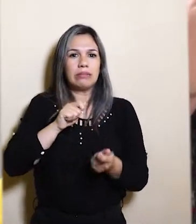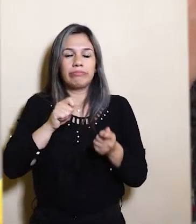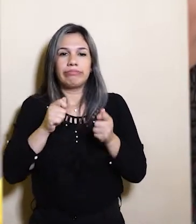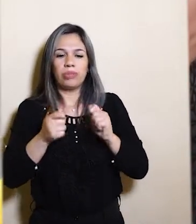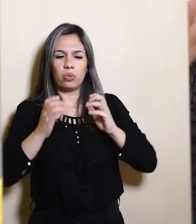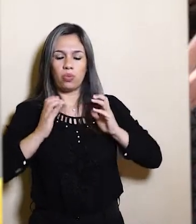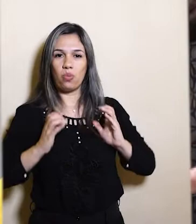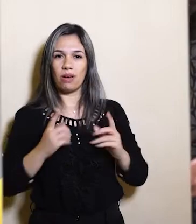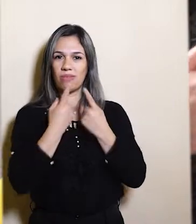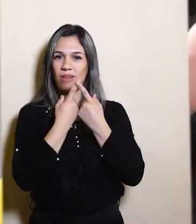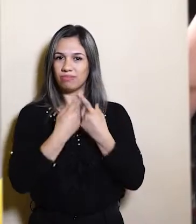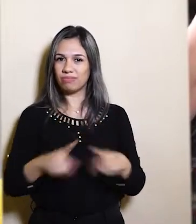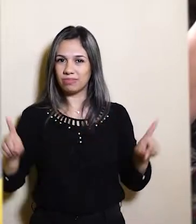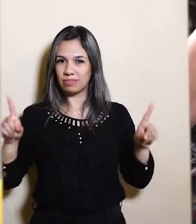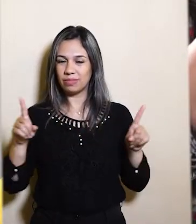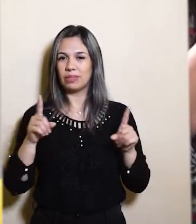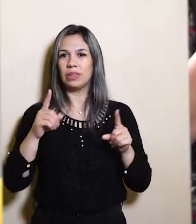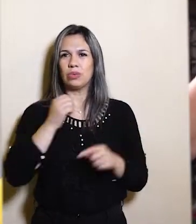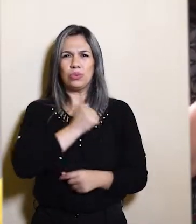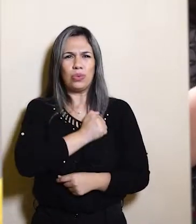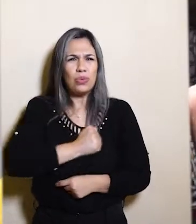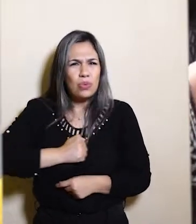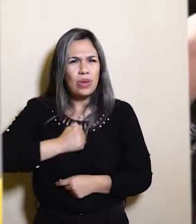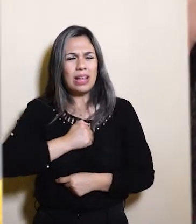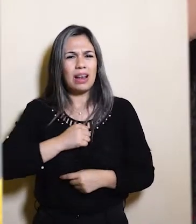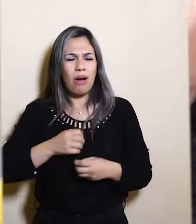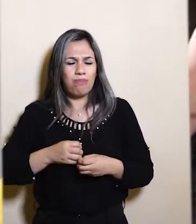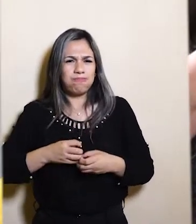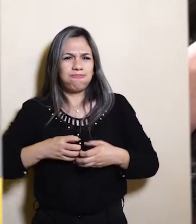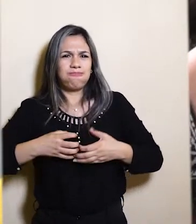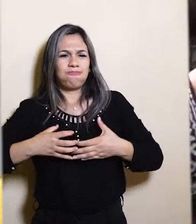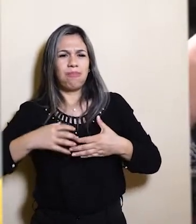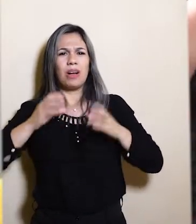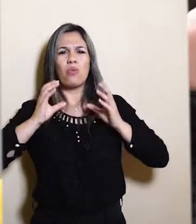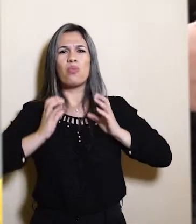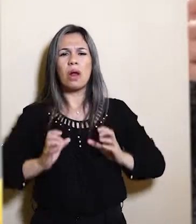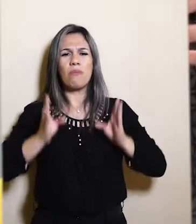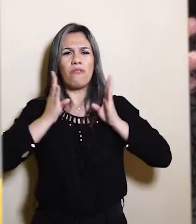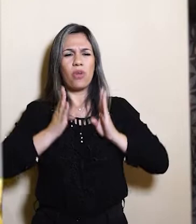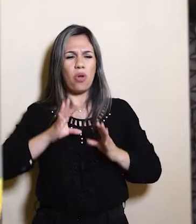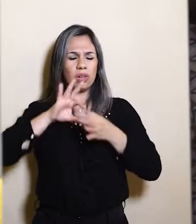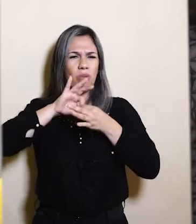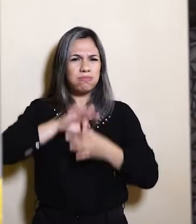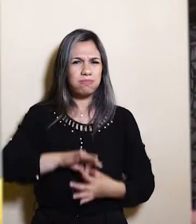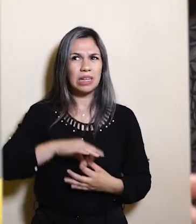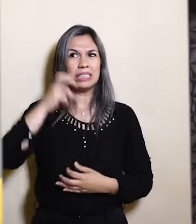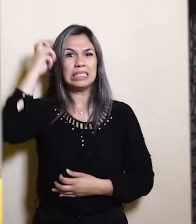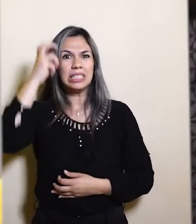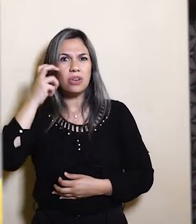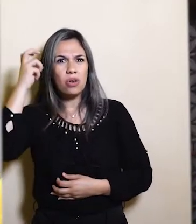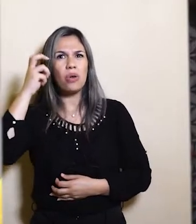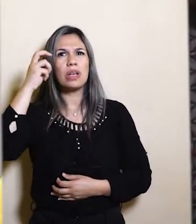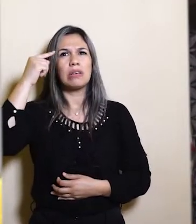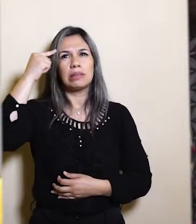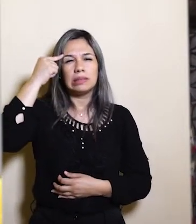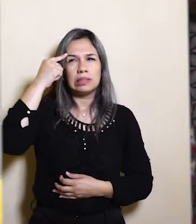lleva, lo que atraviesa, el dolor, etcétera, el ajuste biológico, psicológico, cognitivo que tiene que pasar